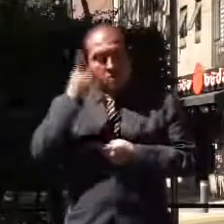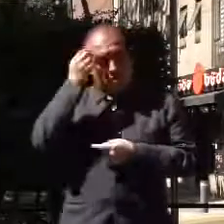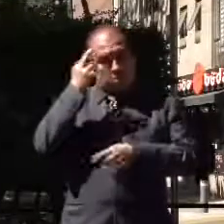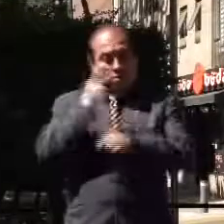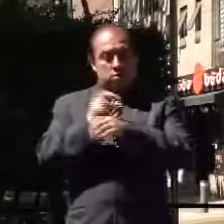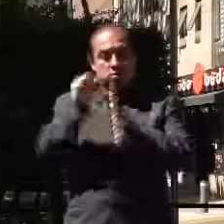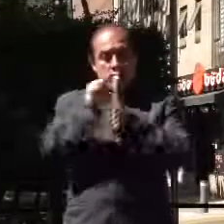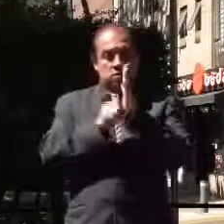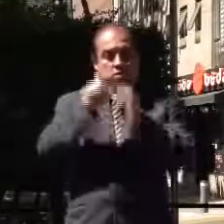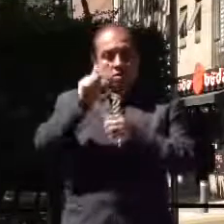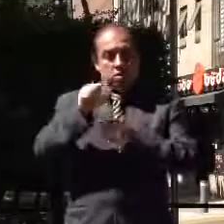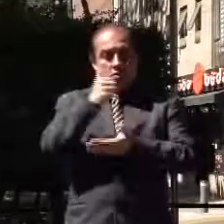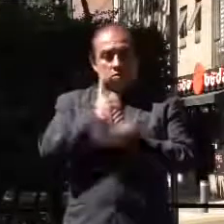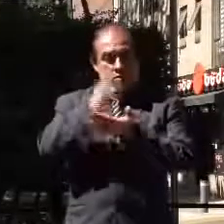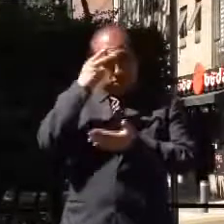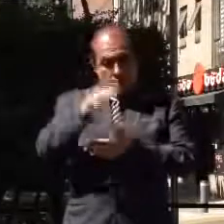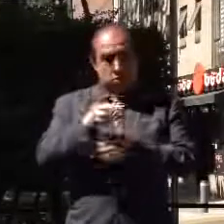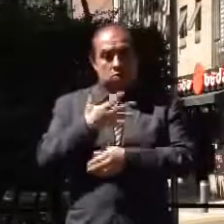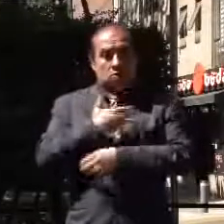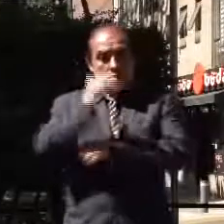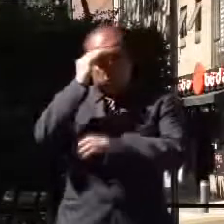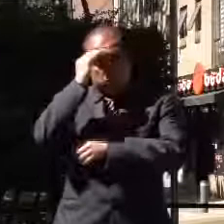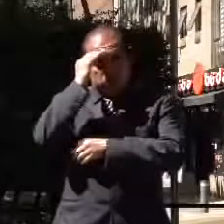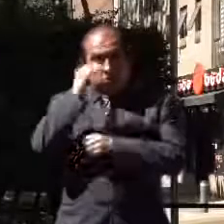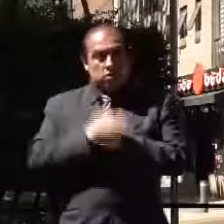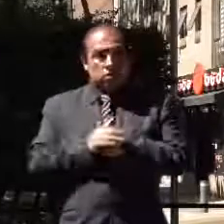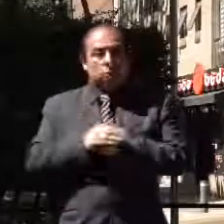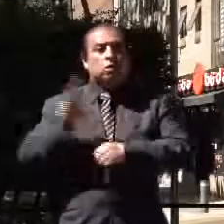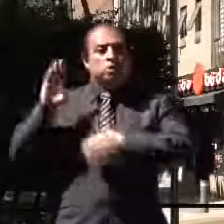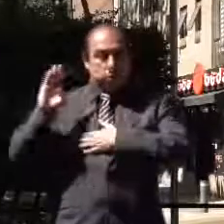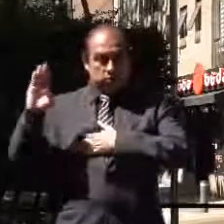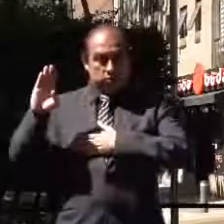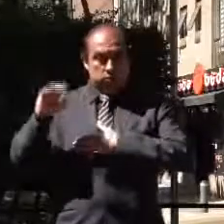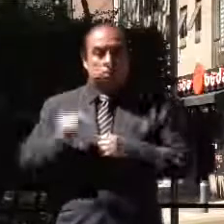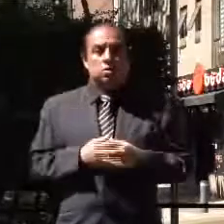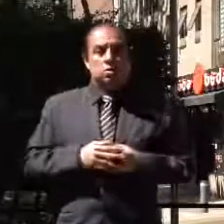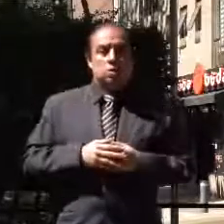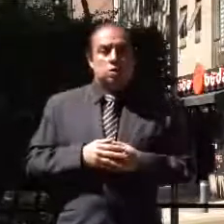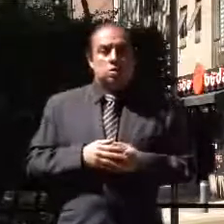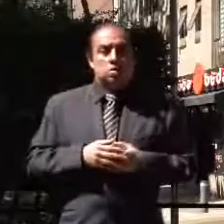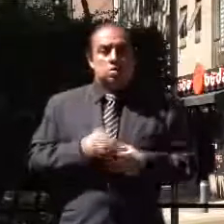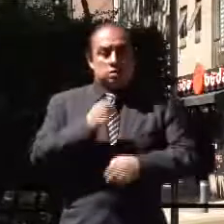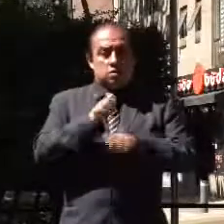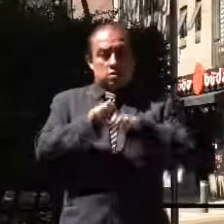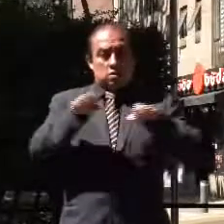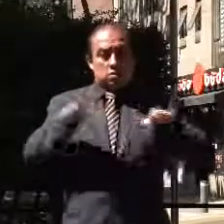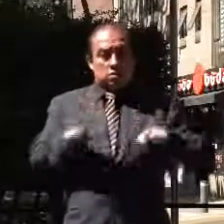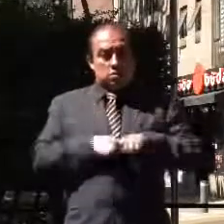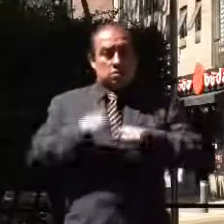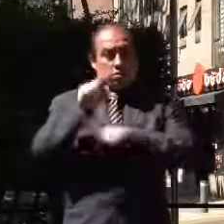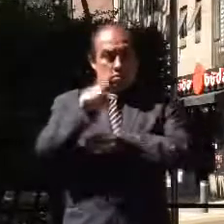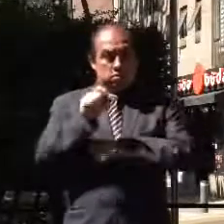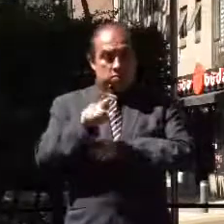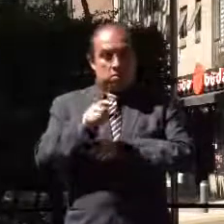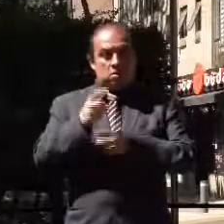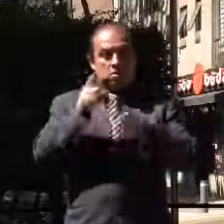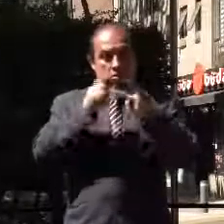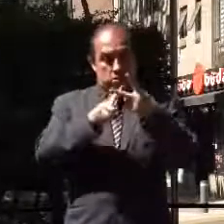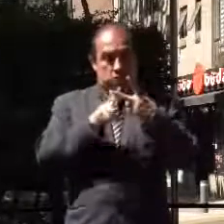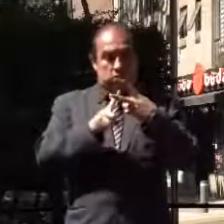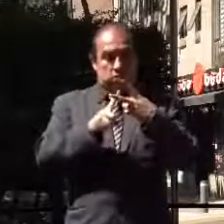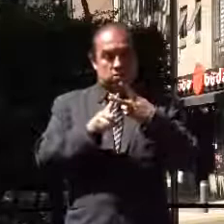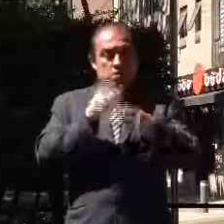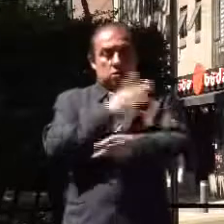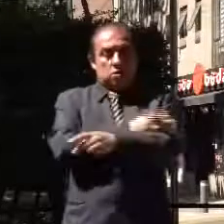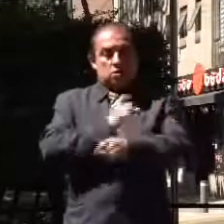Ciudad de México, con conocimiento, con compromiso, y su equipo también. Y lo segundo es la